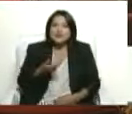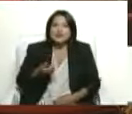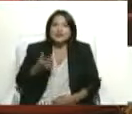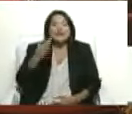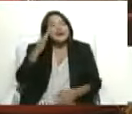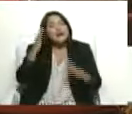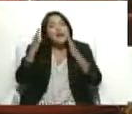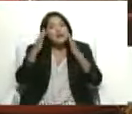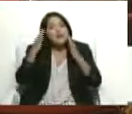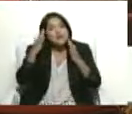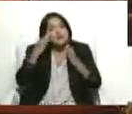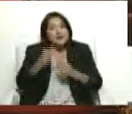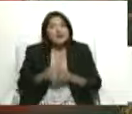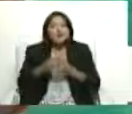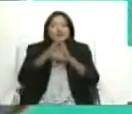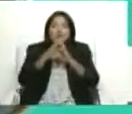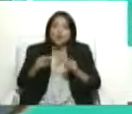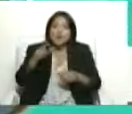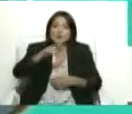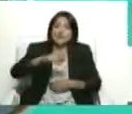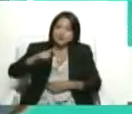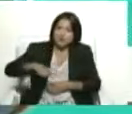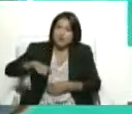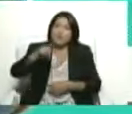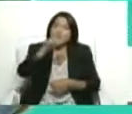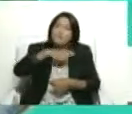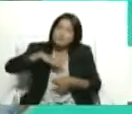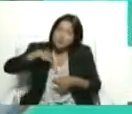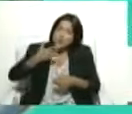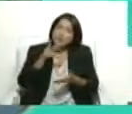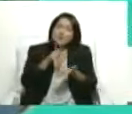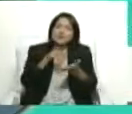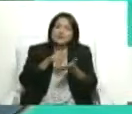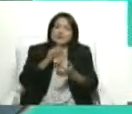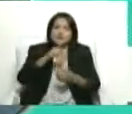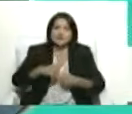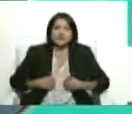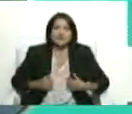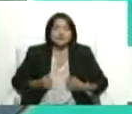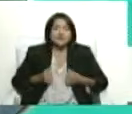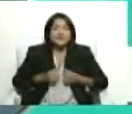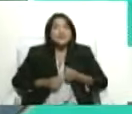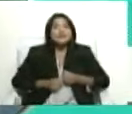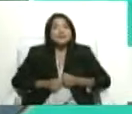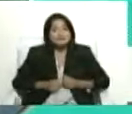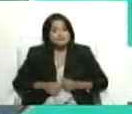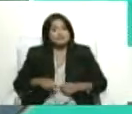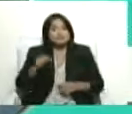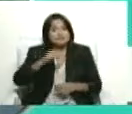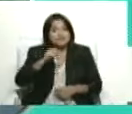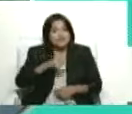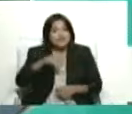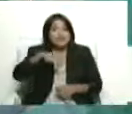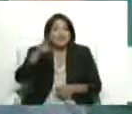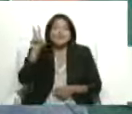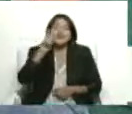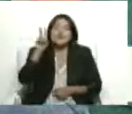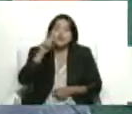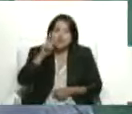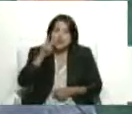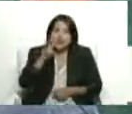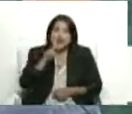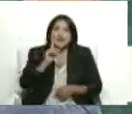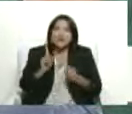creativa, donde todas y todos podemos ser protagonistas. Así es, yo creo que esta carrera de Venezuela es como la carrera que